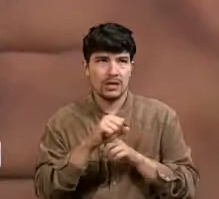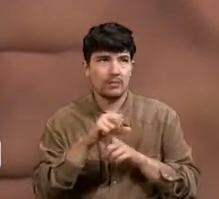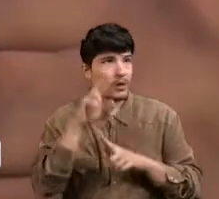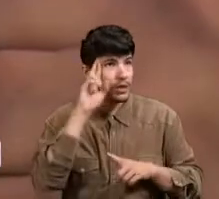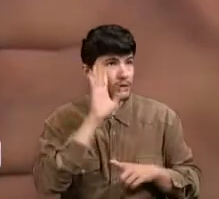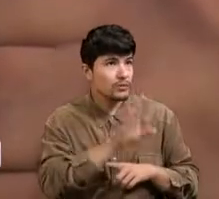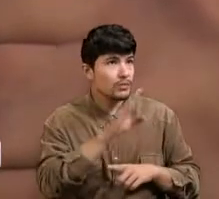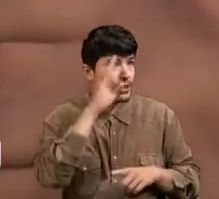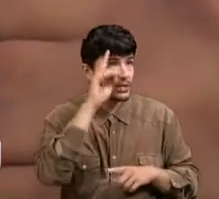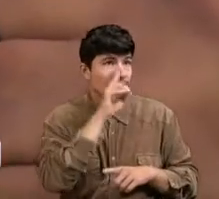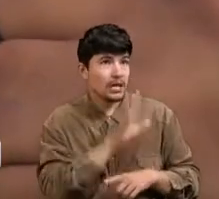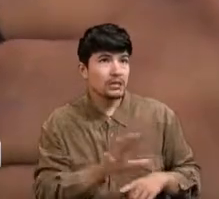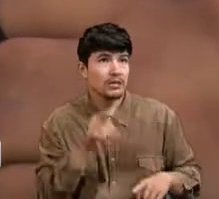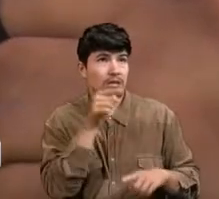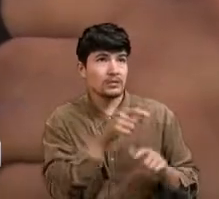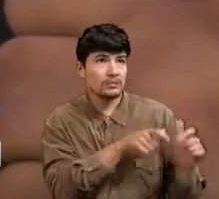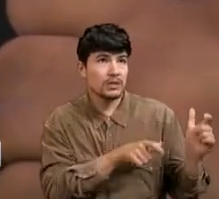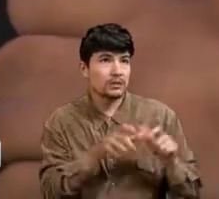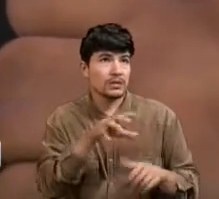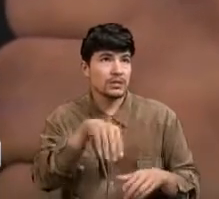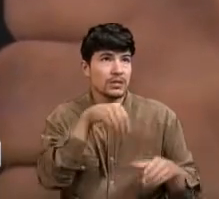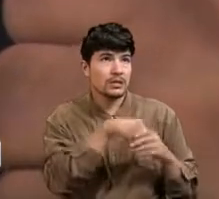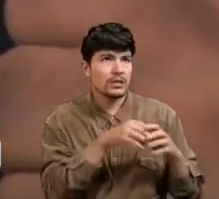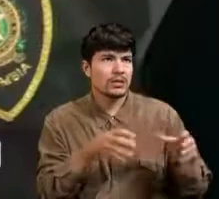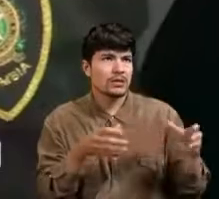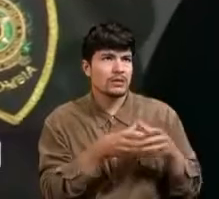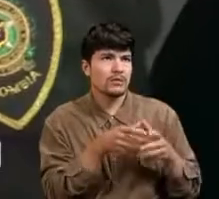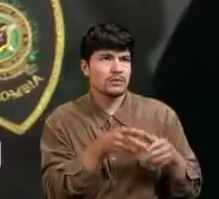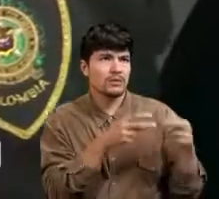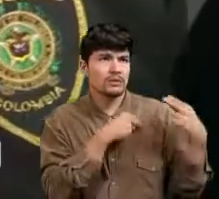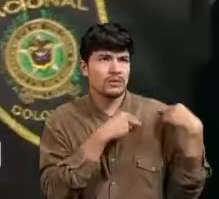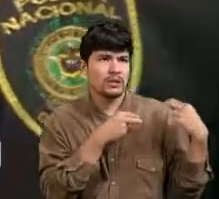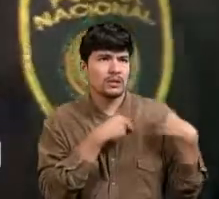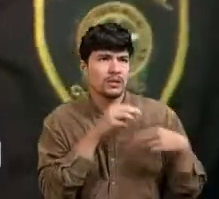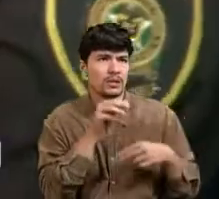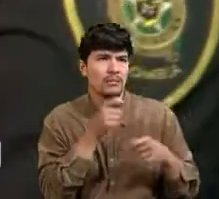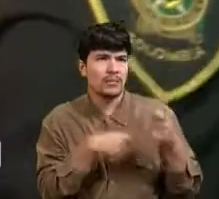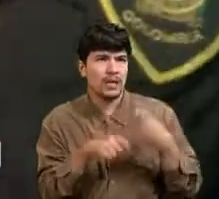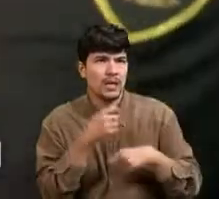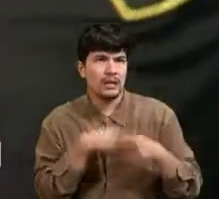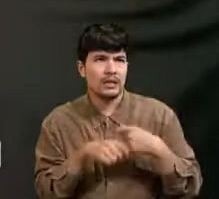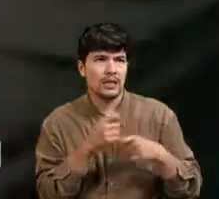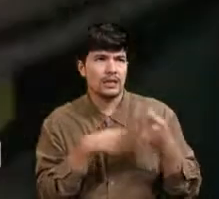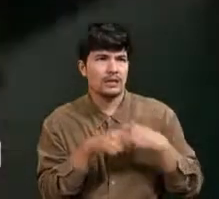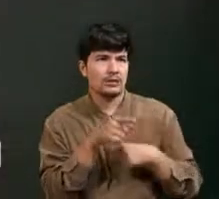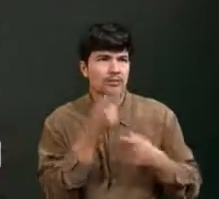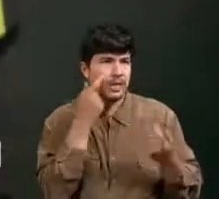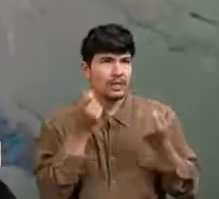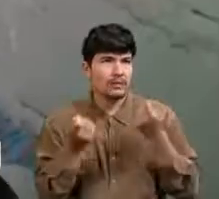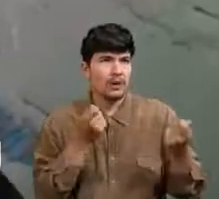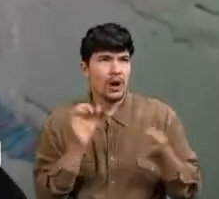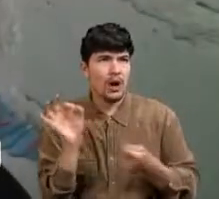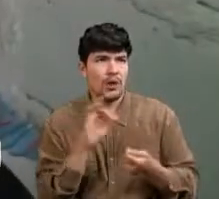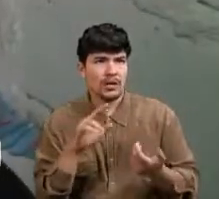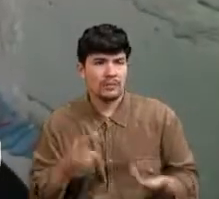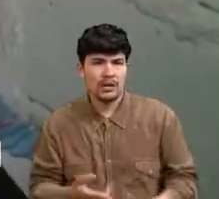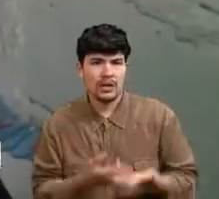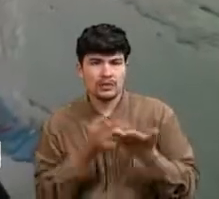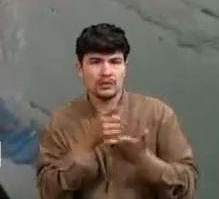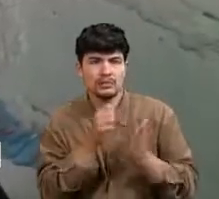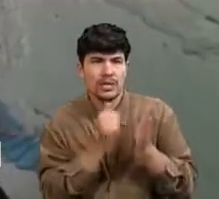la policía estas personas hacían parte de una red que se dedicaba al almacenamiento comercialización manipulación reparación y